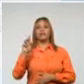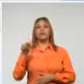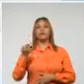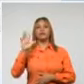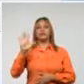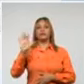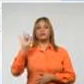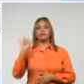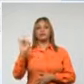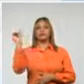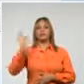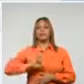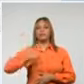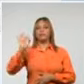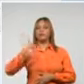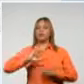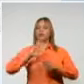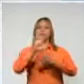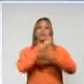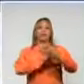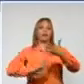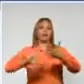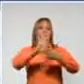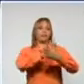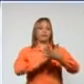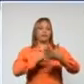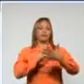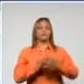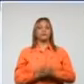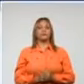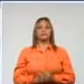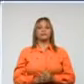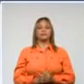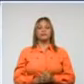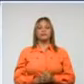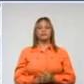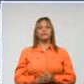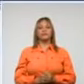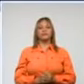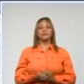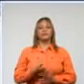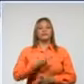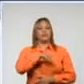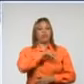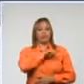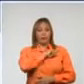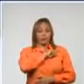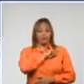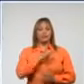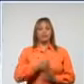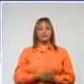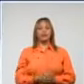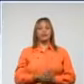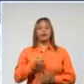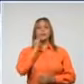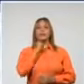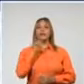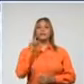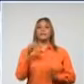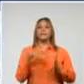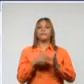3,57% en la región de las Américas. Nuevamente ayer, más de 1.000